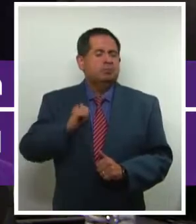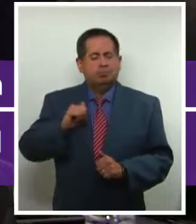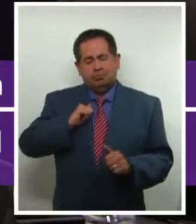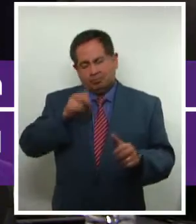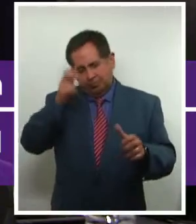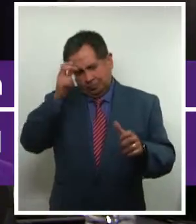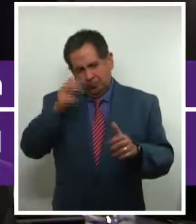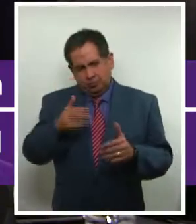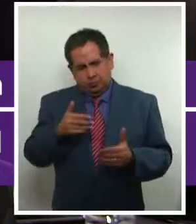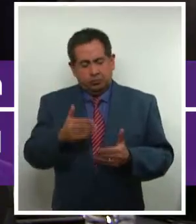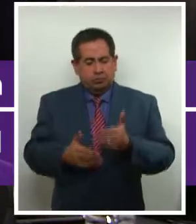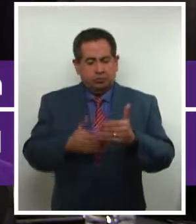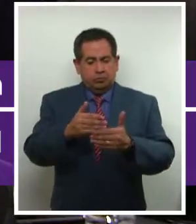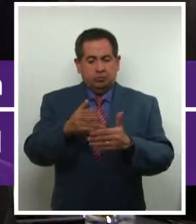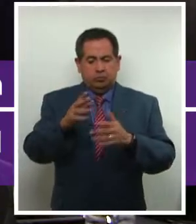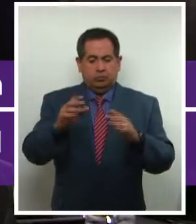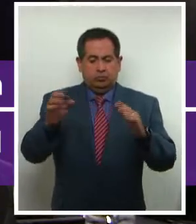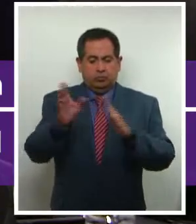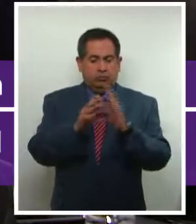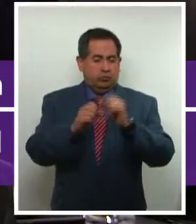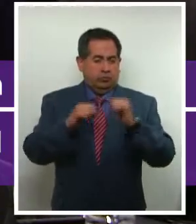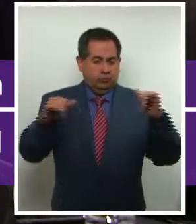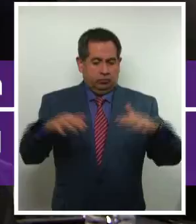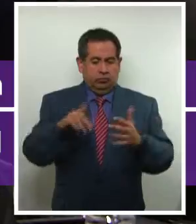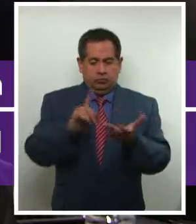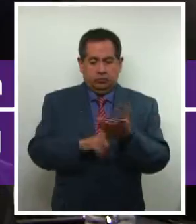del proceso constituyente de